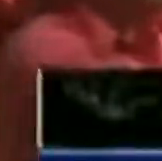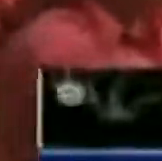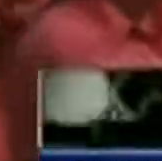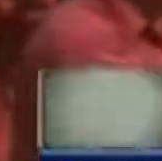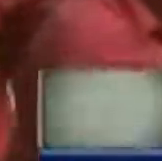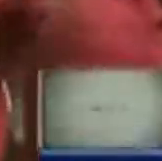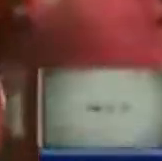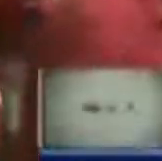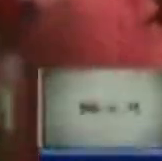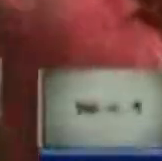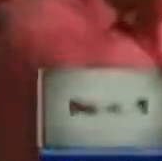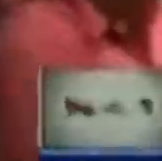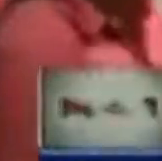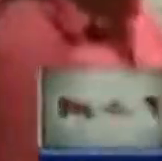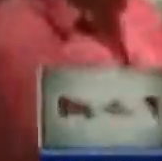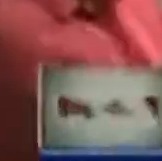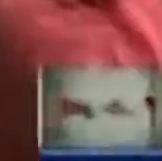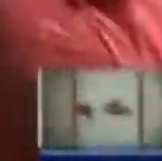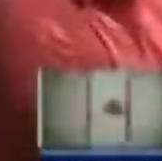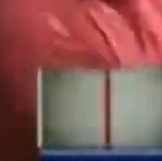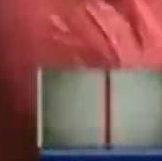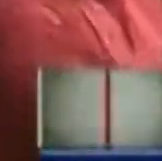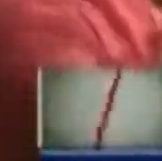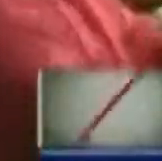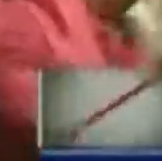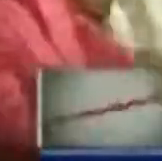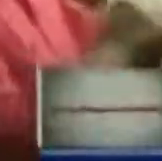que el alma nuestro puente